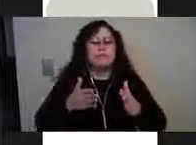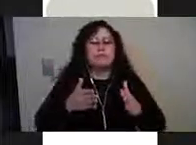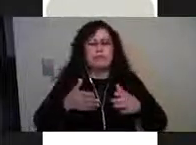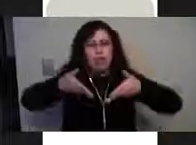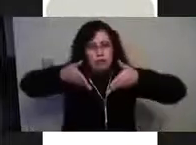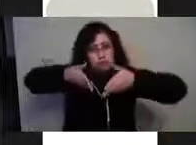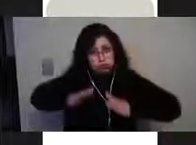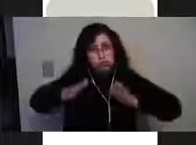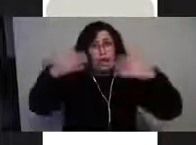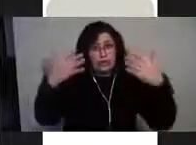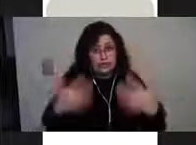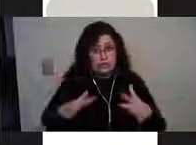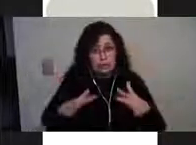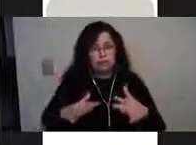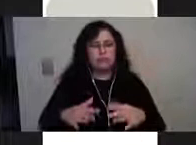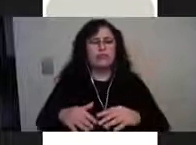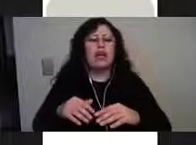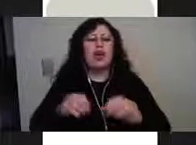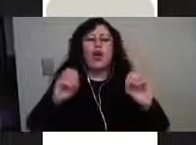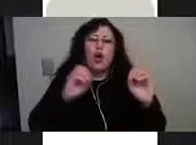que cuando se ha producido durante el periodo